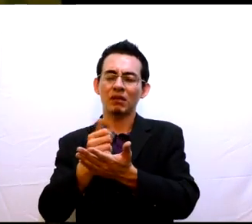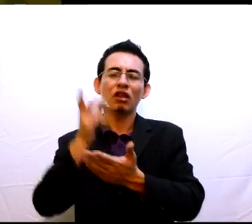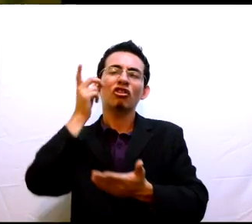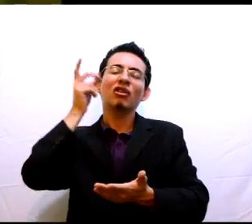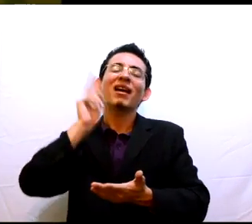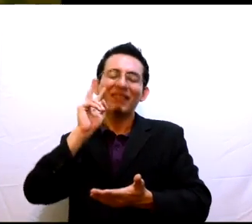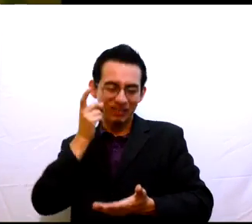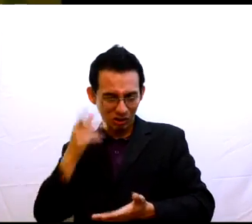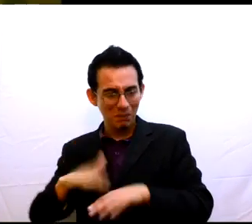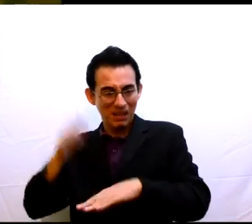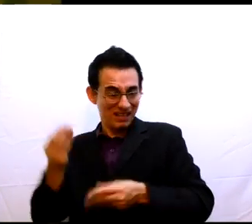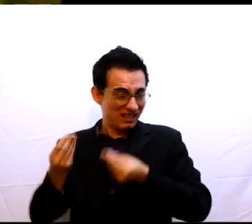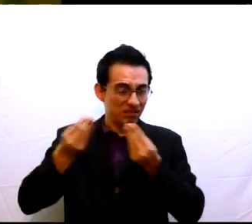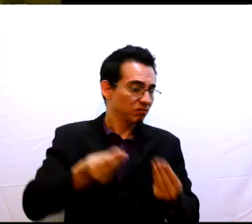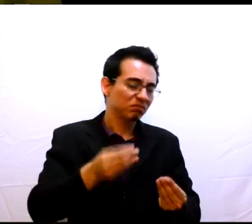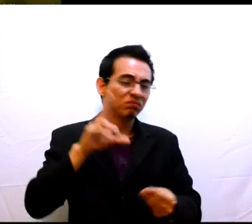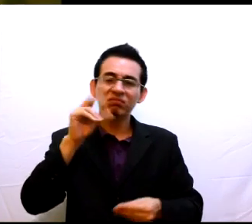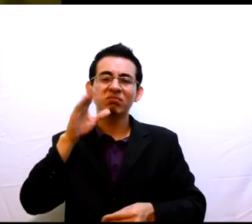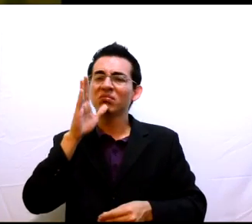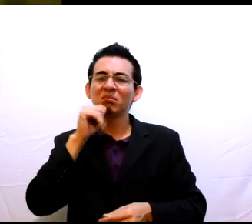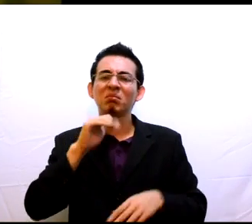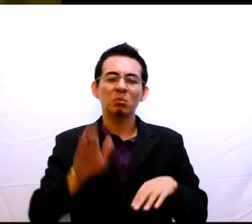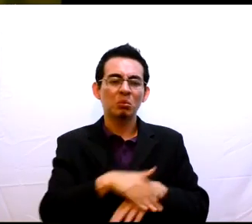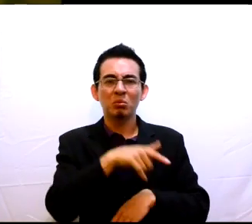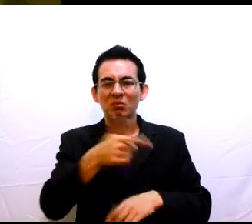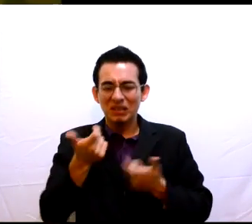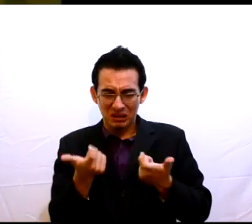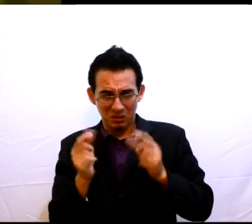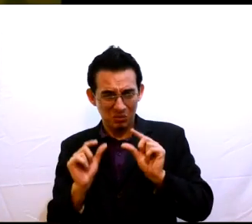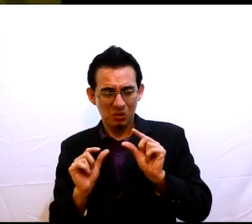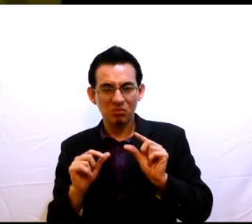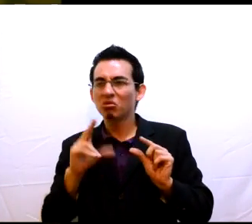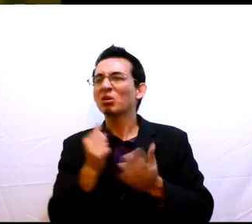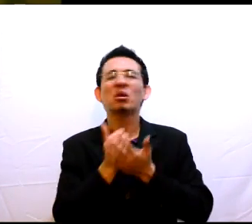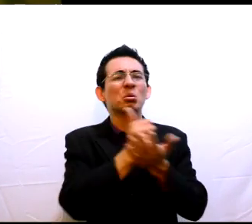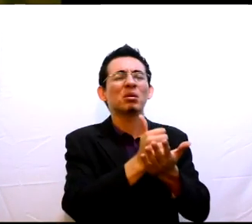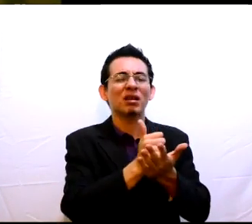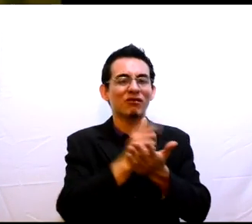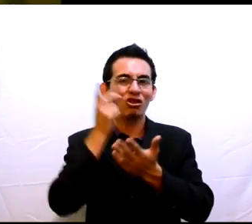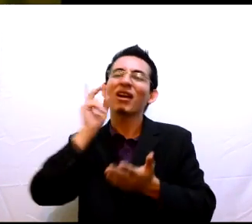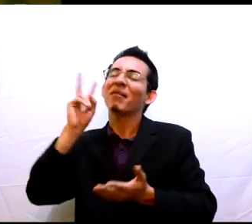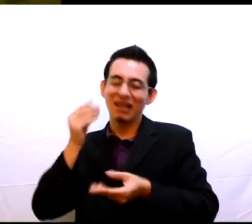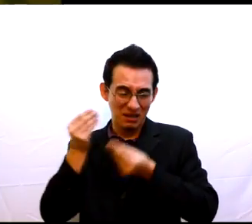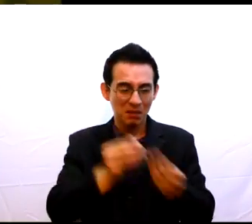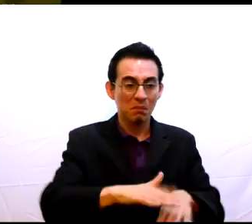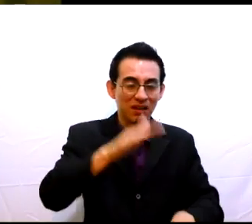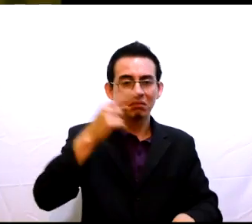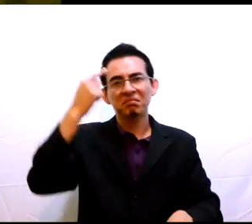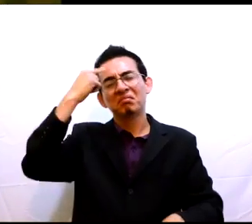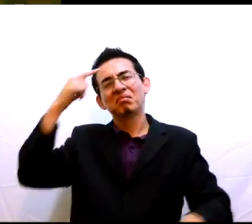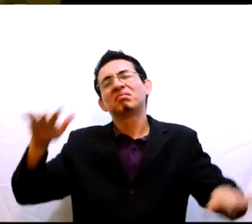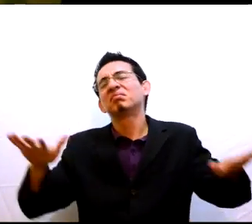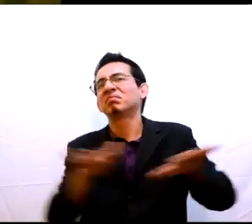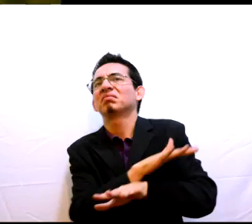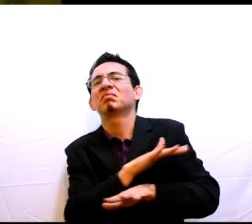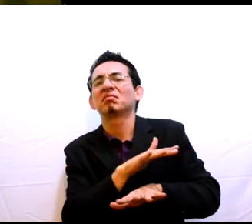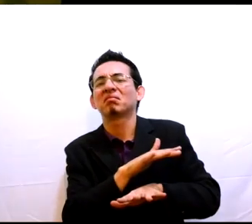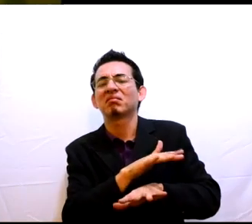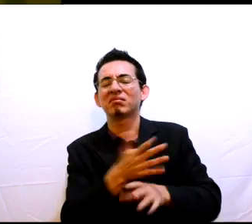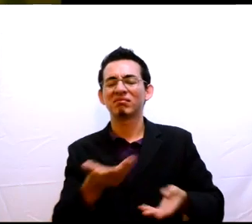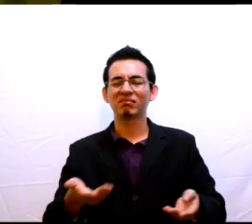lo que nos pertenece aquellas riquezas espirituales las vamos a descuidar